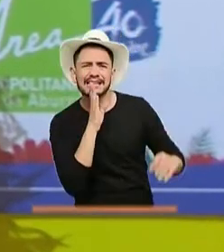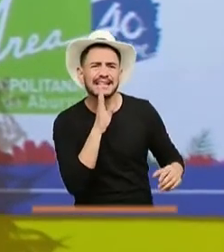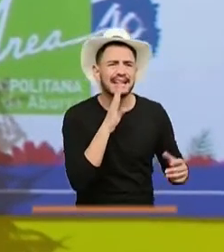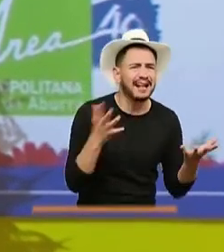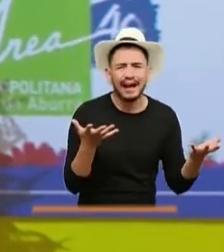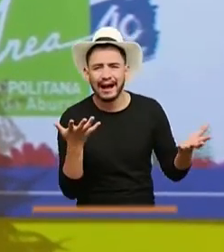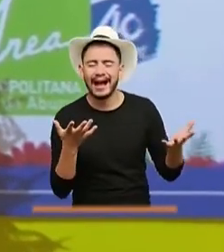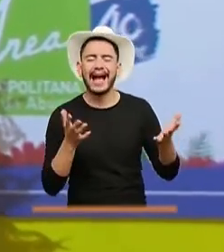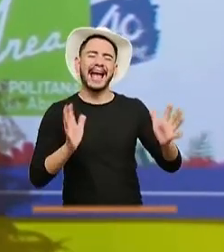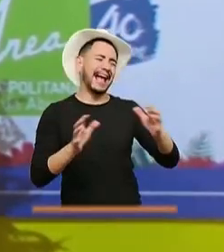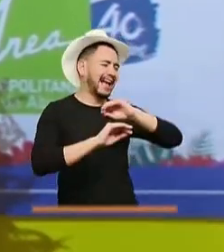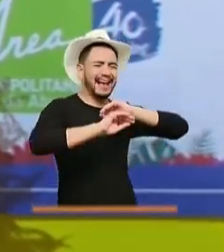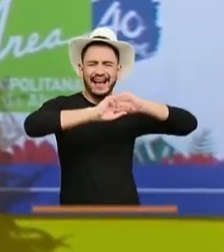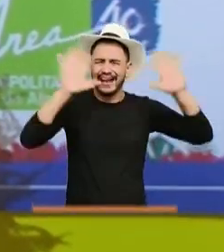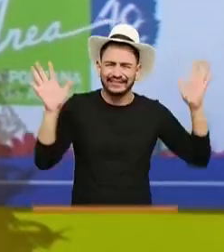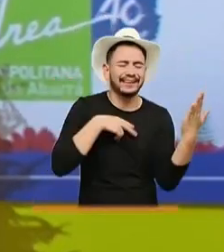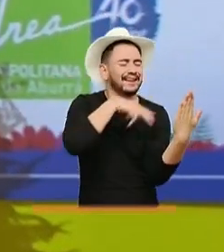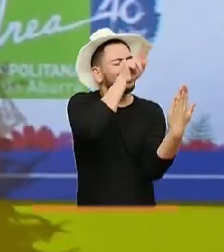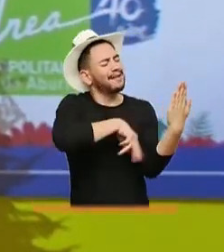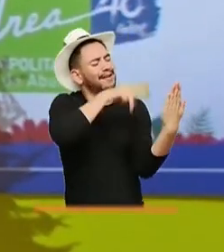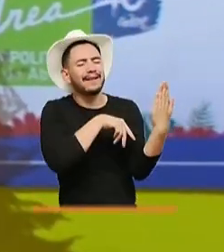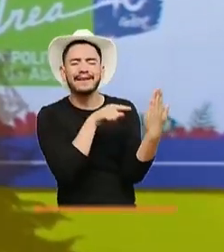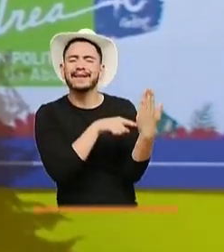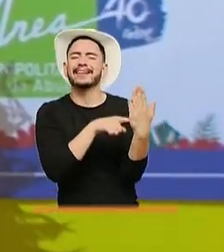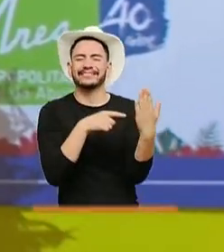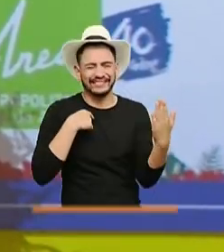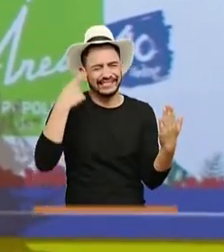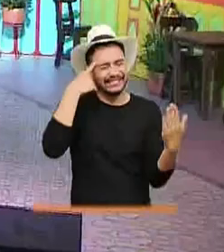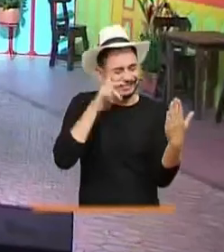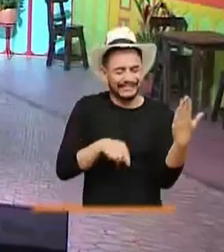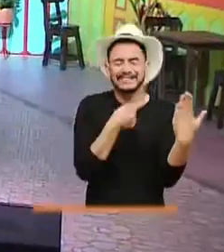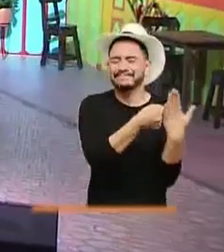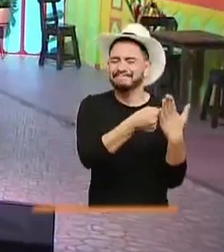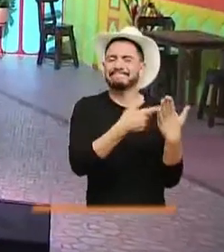Ovidio leyó en esa lista mi nombre.